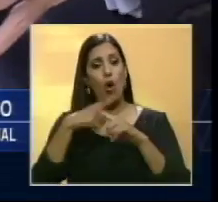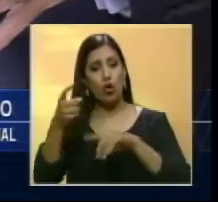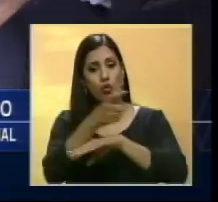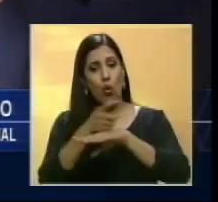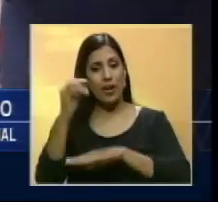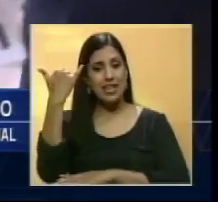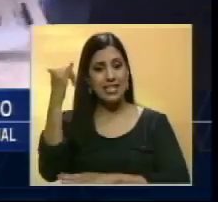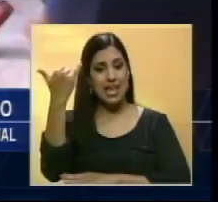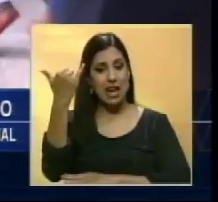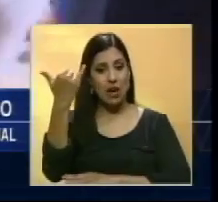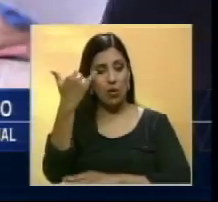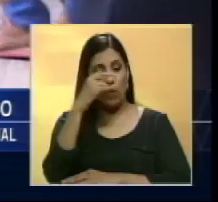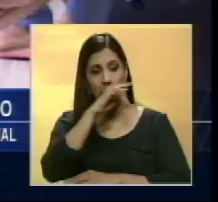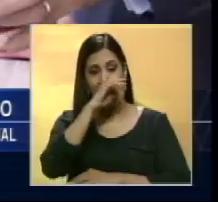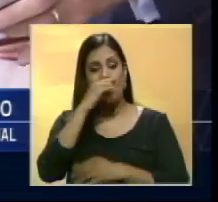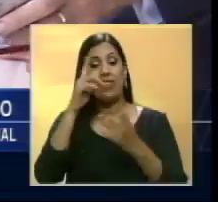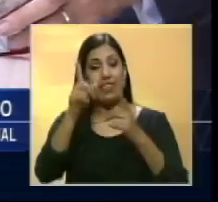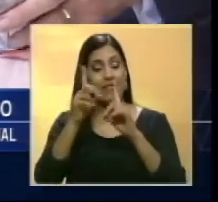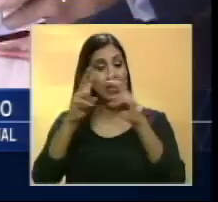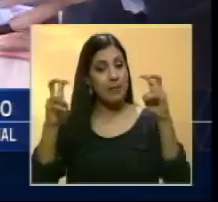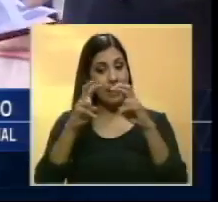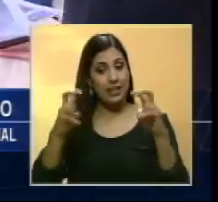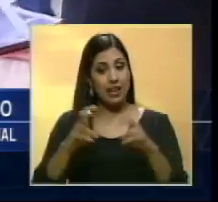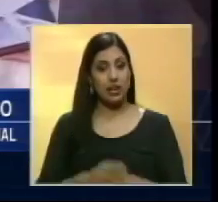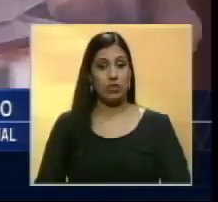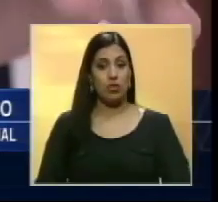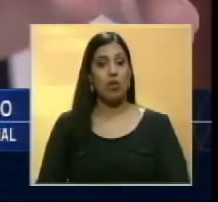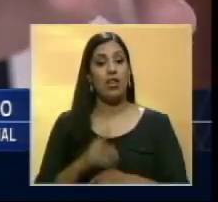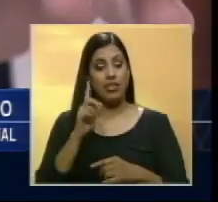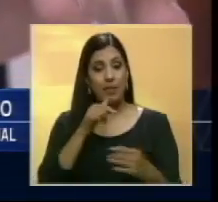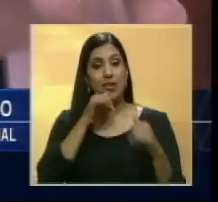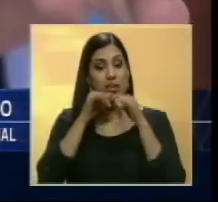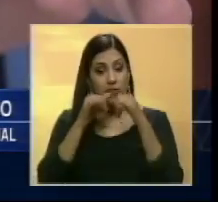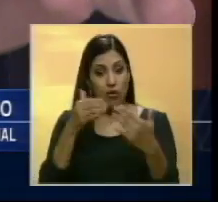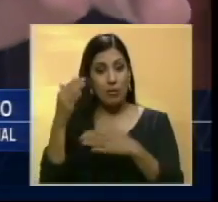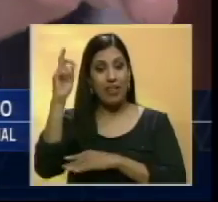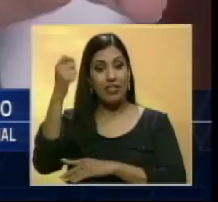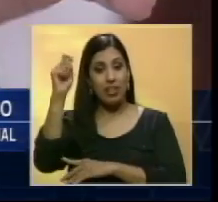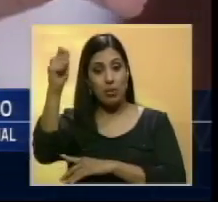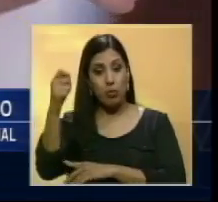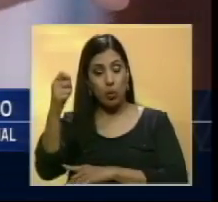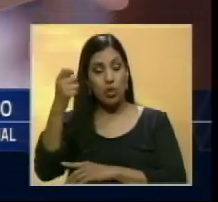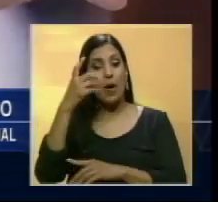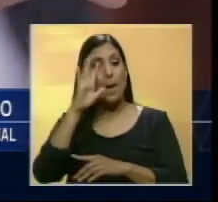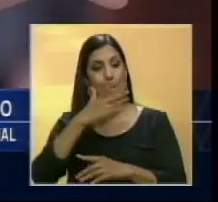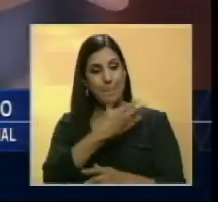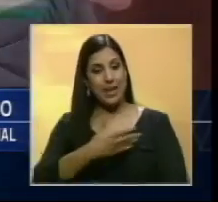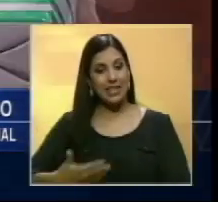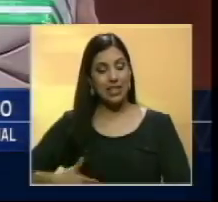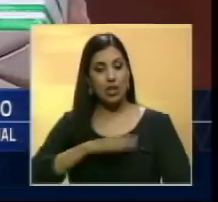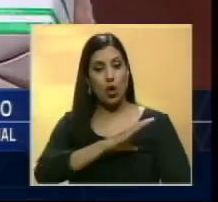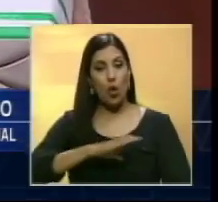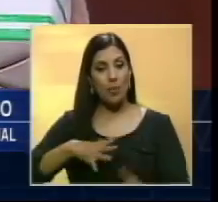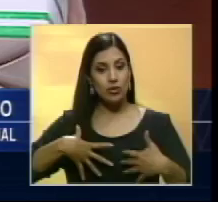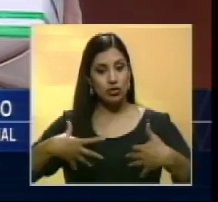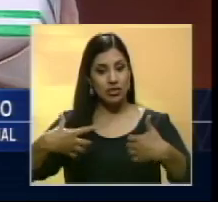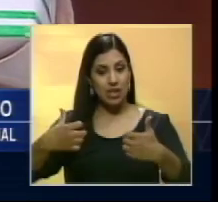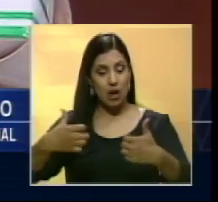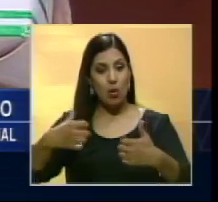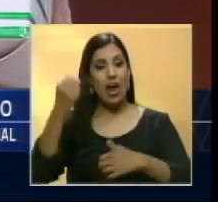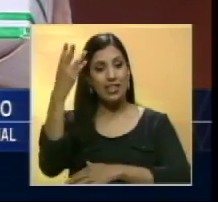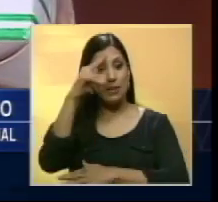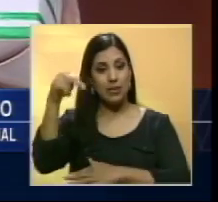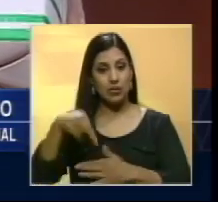gobernador de Yaracuy, Julio León Heredia, a investigar el hecho. También lo notificó al diputado José Manuel Olivares, presidente de la Comisión de Salud de